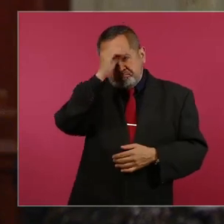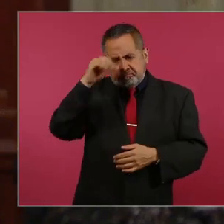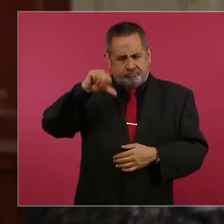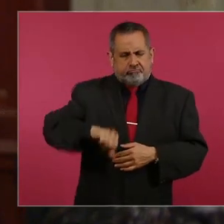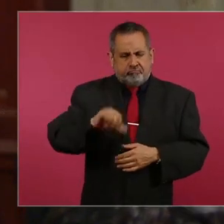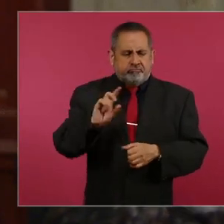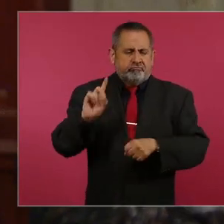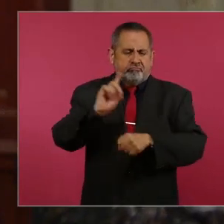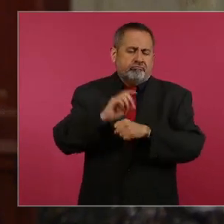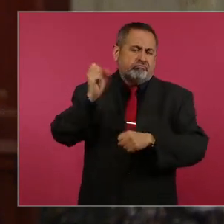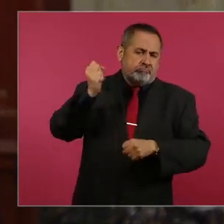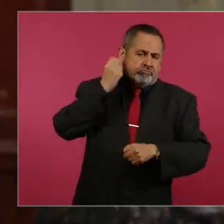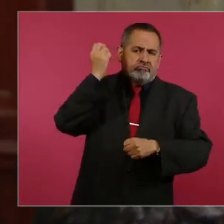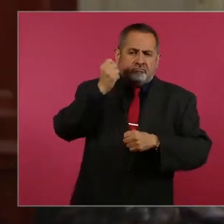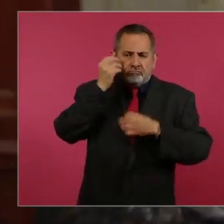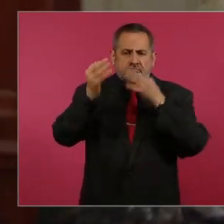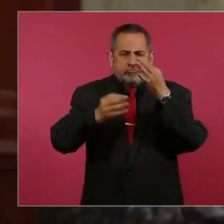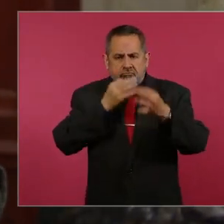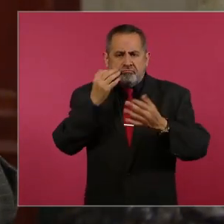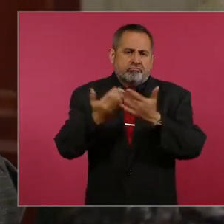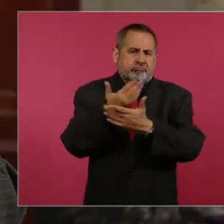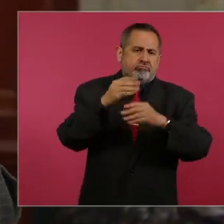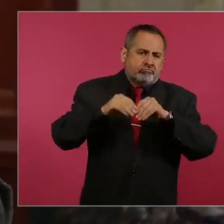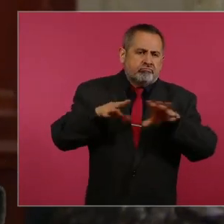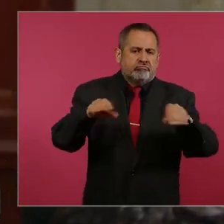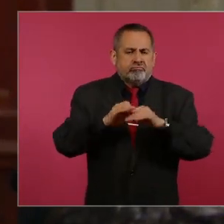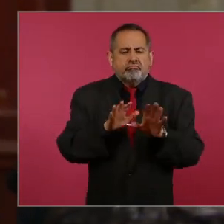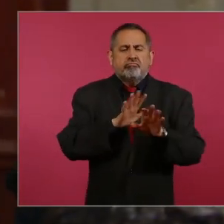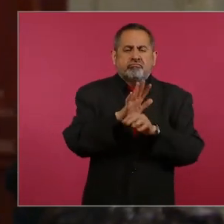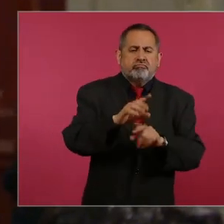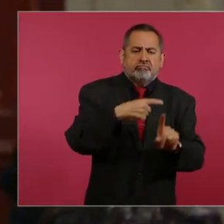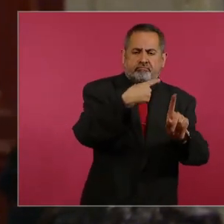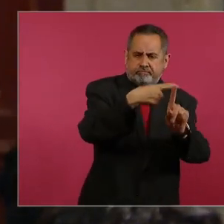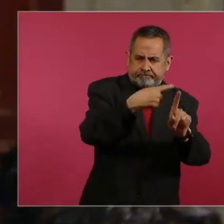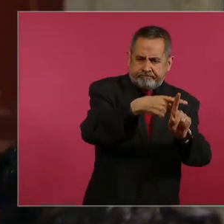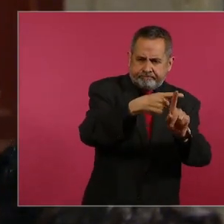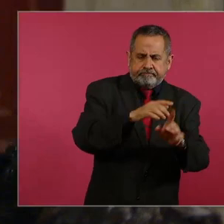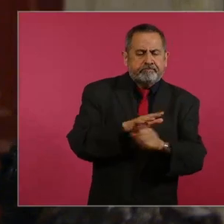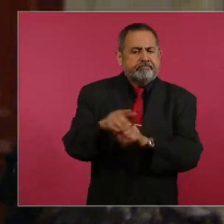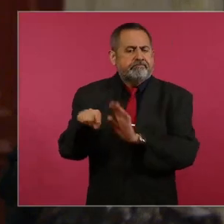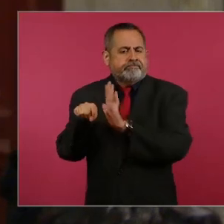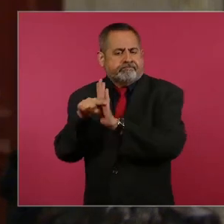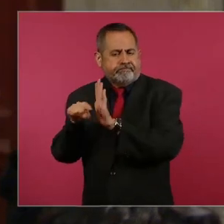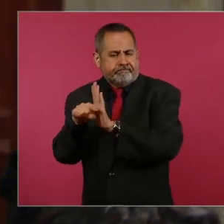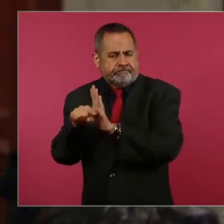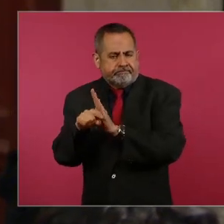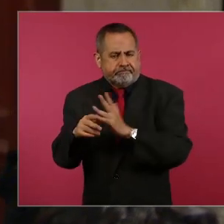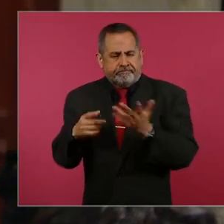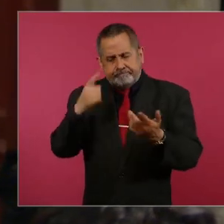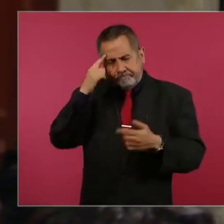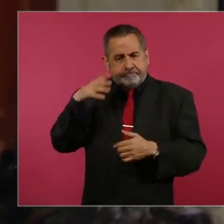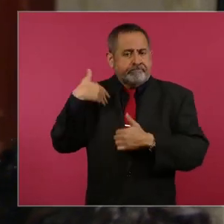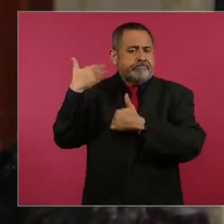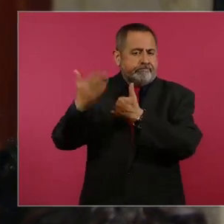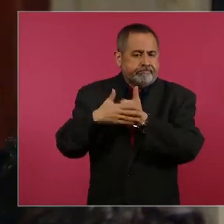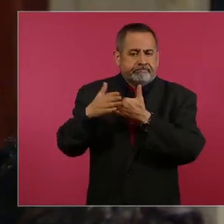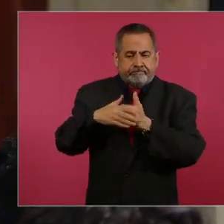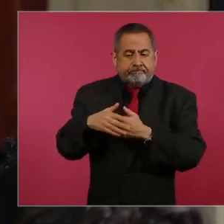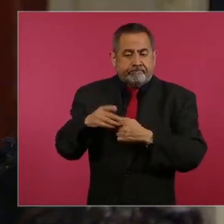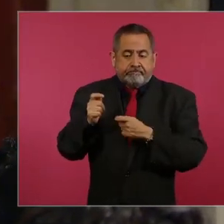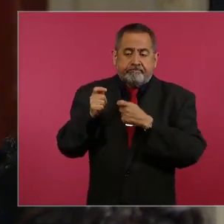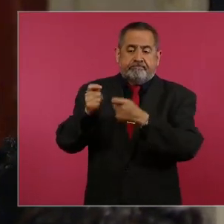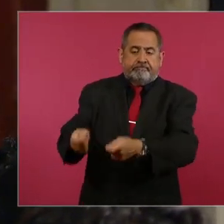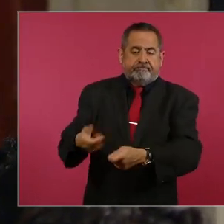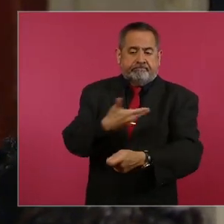y qué ventajas y o desventajas destacaría para los futuros gobernantes